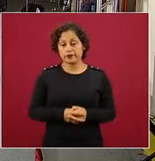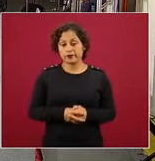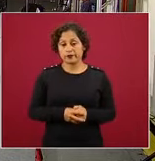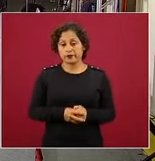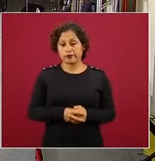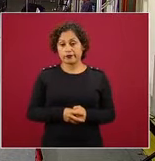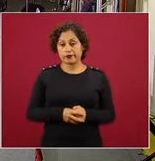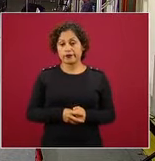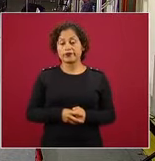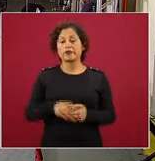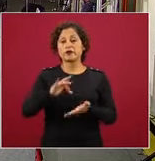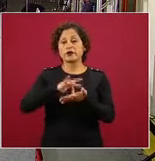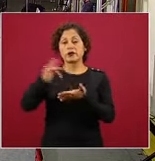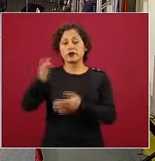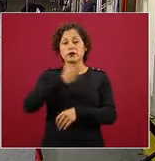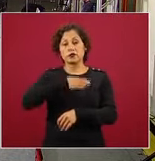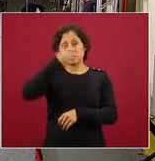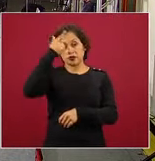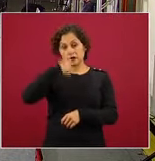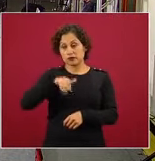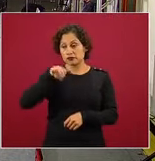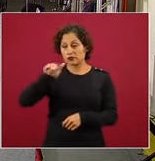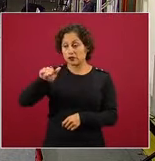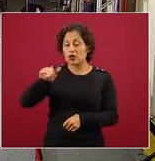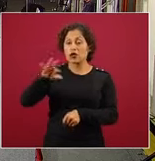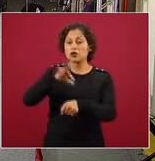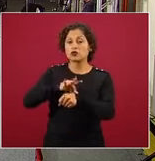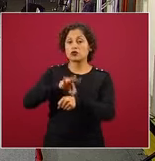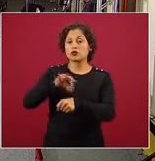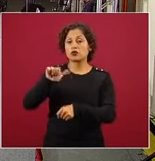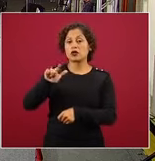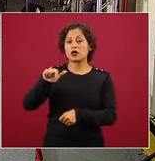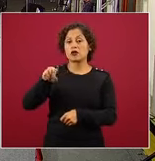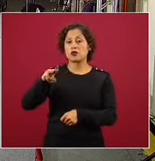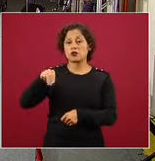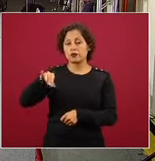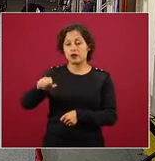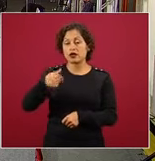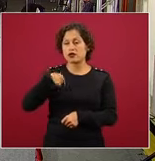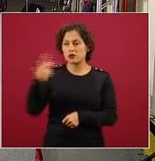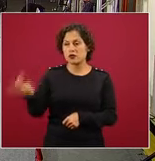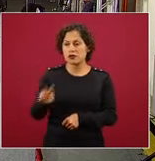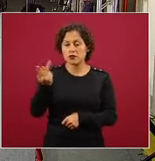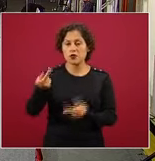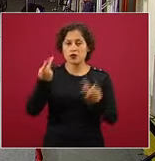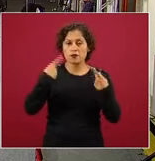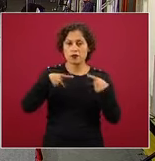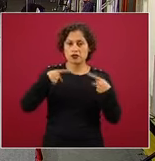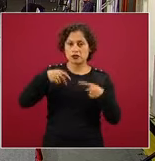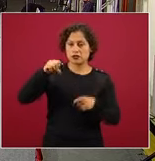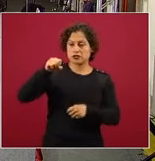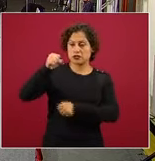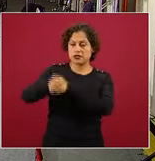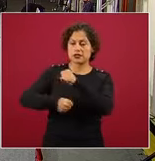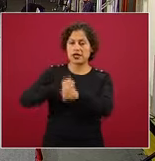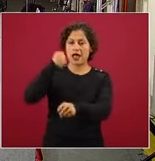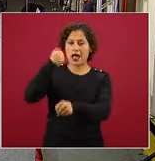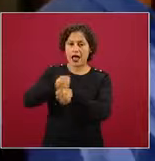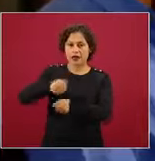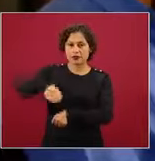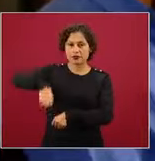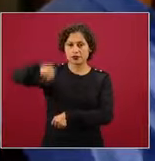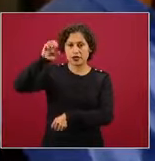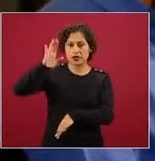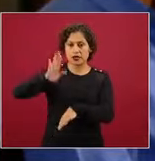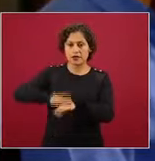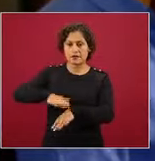Gracias. Buenas noches. Doctora Lomía, quiero preguntarle cuántas personas mayores de 60 años han fallecido por COVID-19 a la